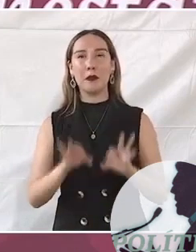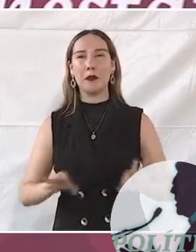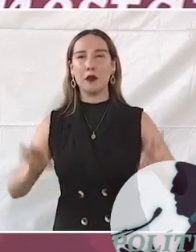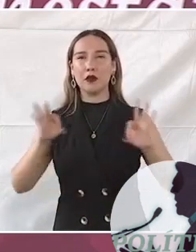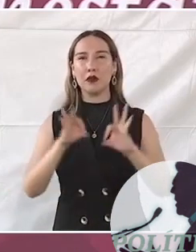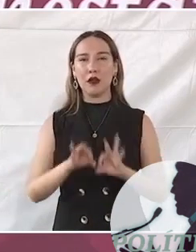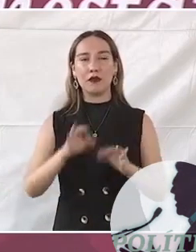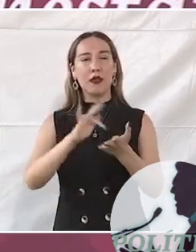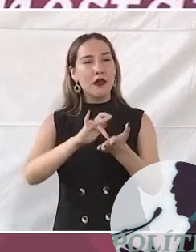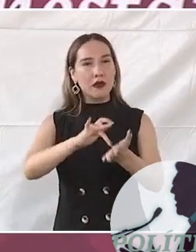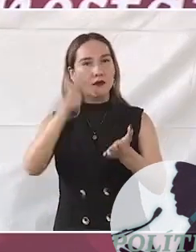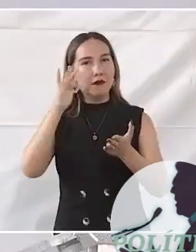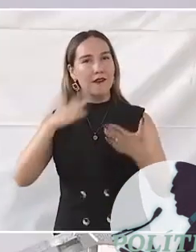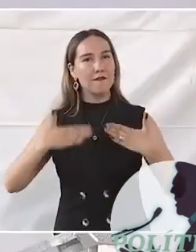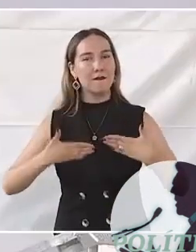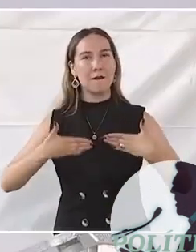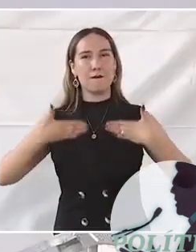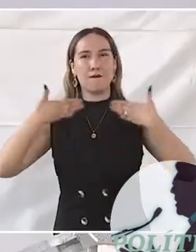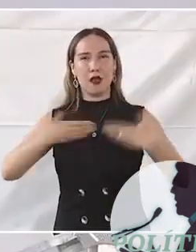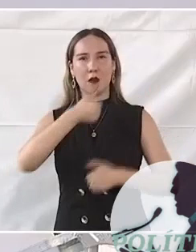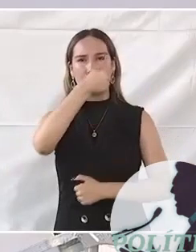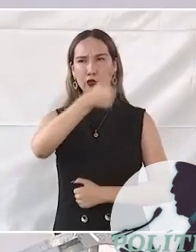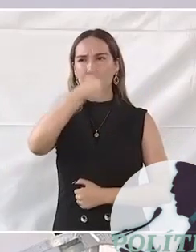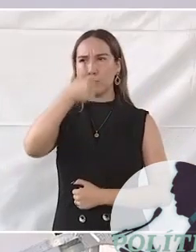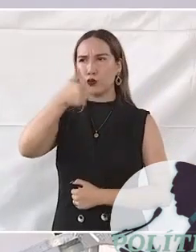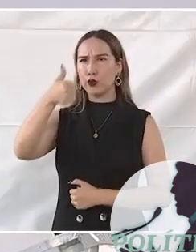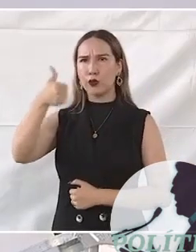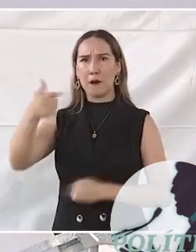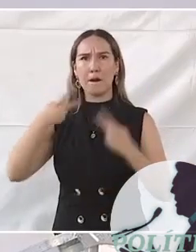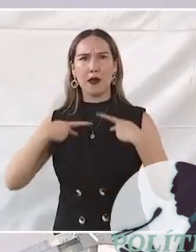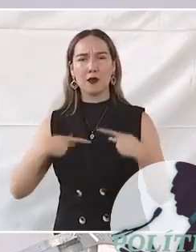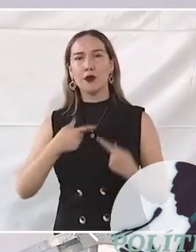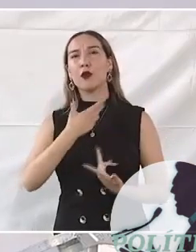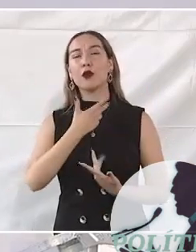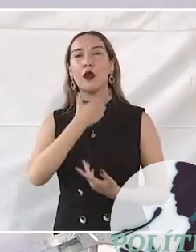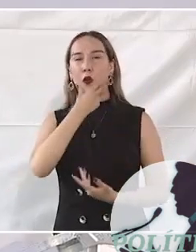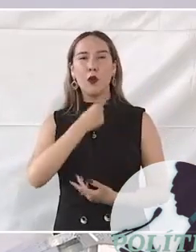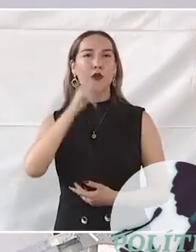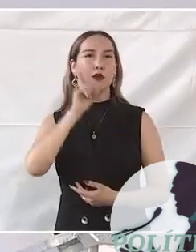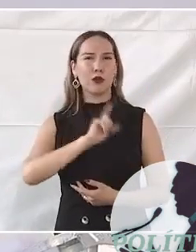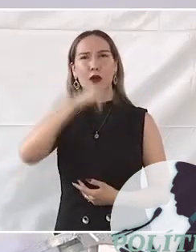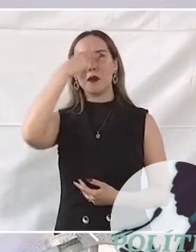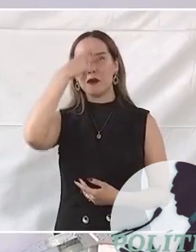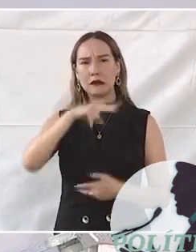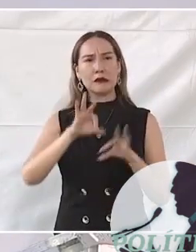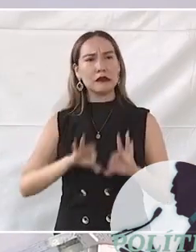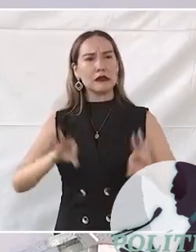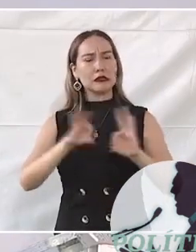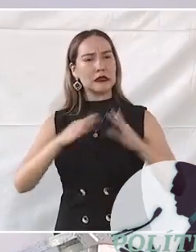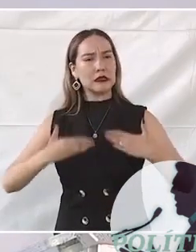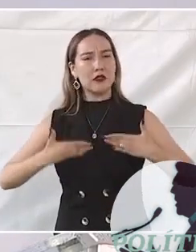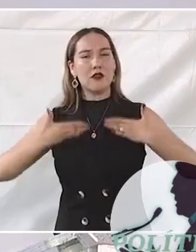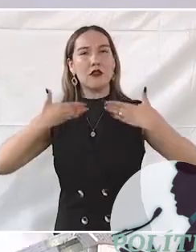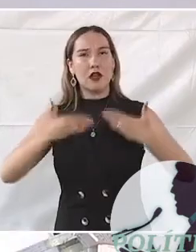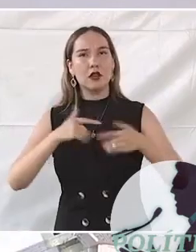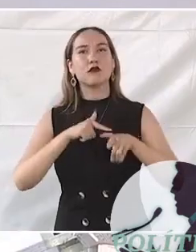los mexicanos depositan en su ejército, Fuerza Aérea y Guardia Nacional es seguir cumpliendo eficazmente